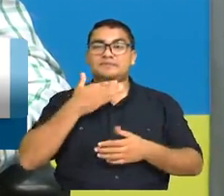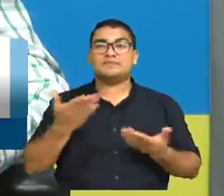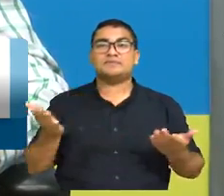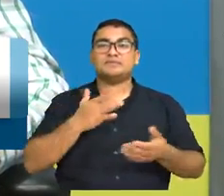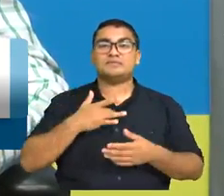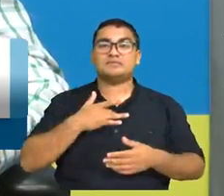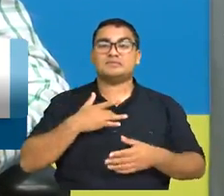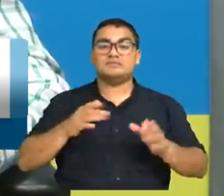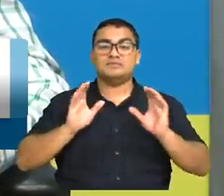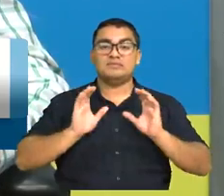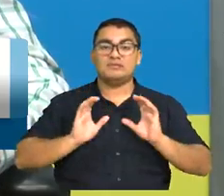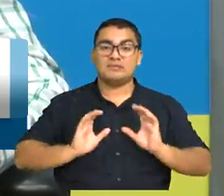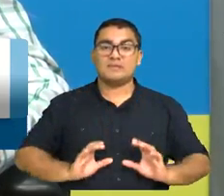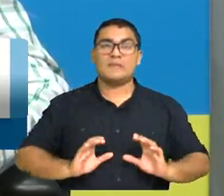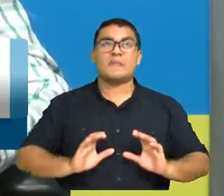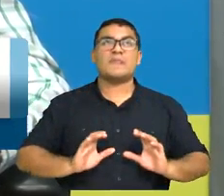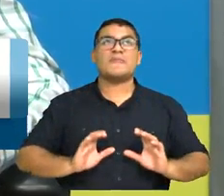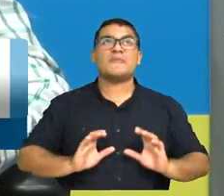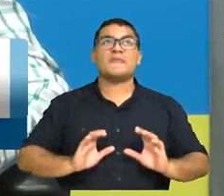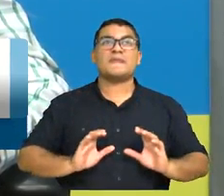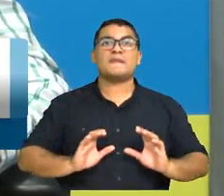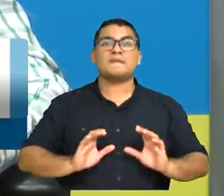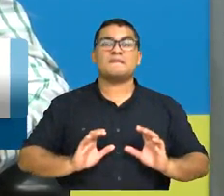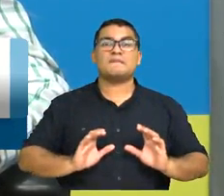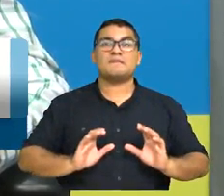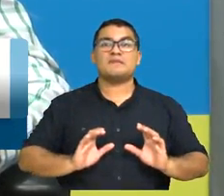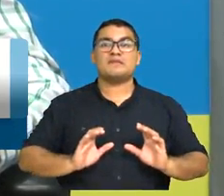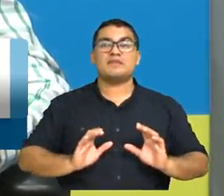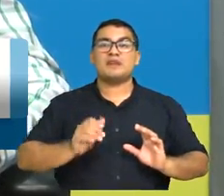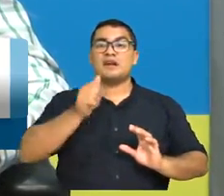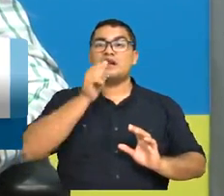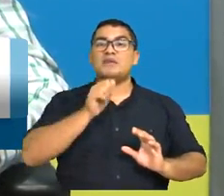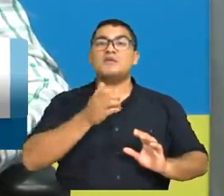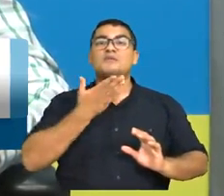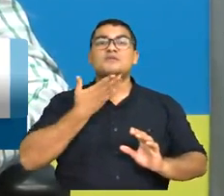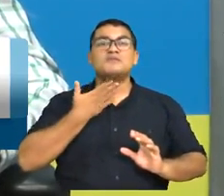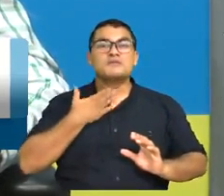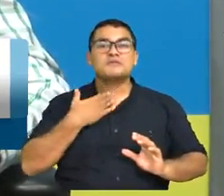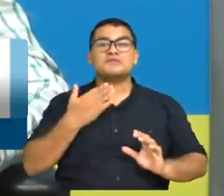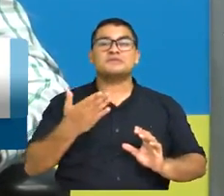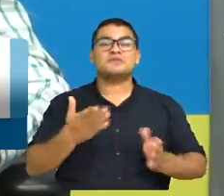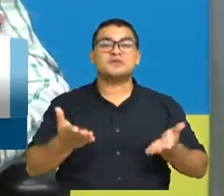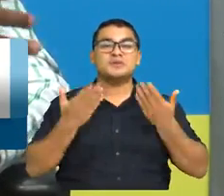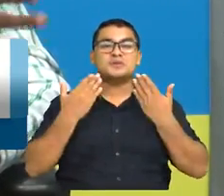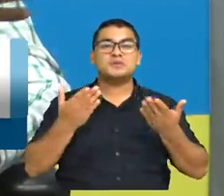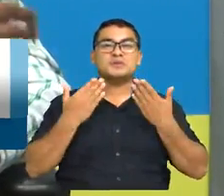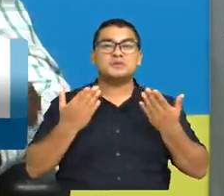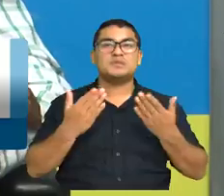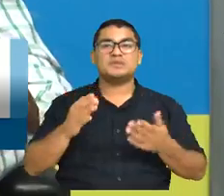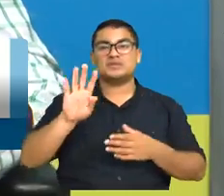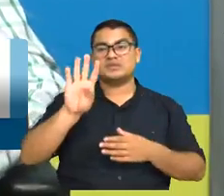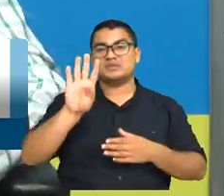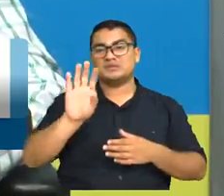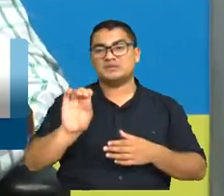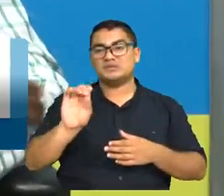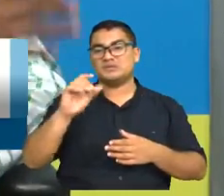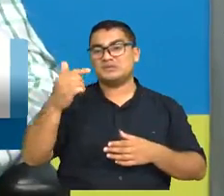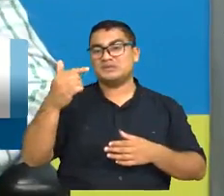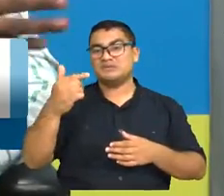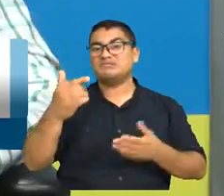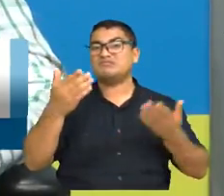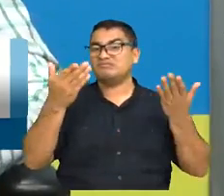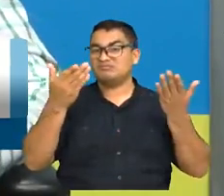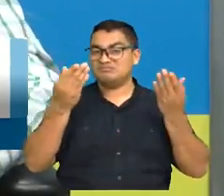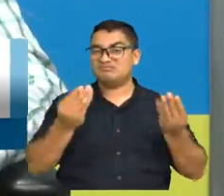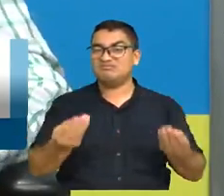El cuerpo alcanza un grado de deshidratación y temperaturas elevadas por encima de los 40 grados centígrados.